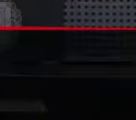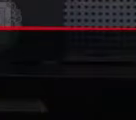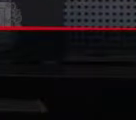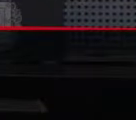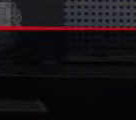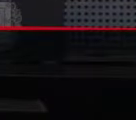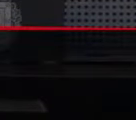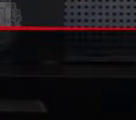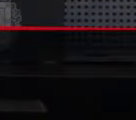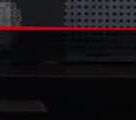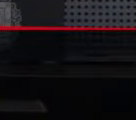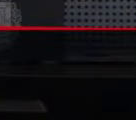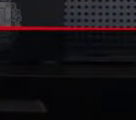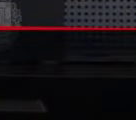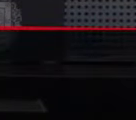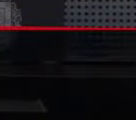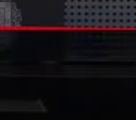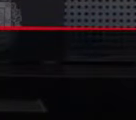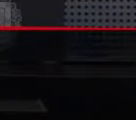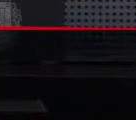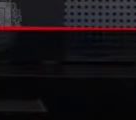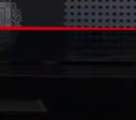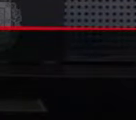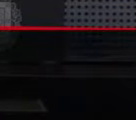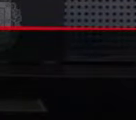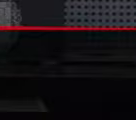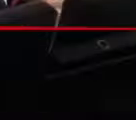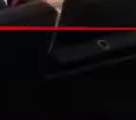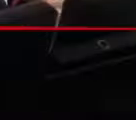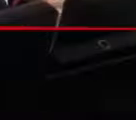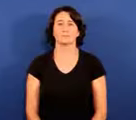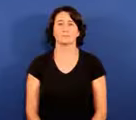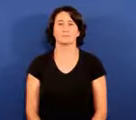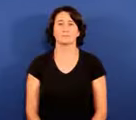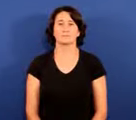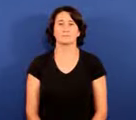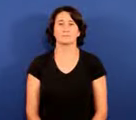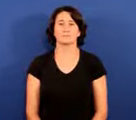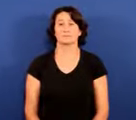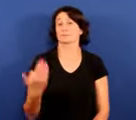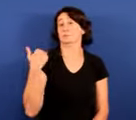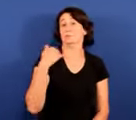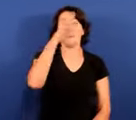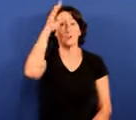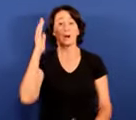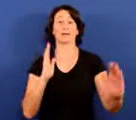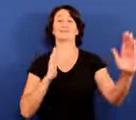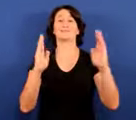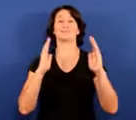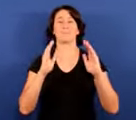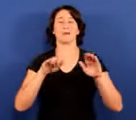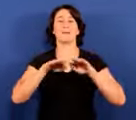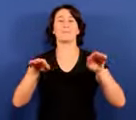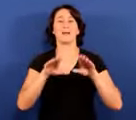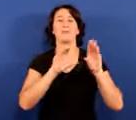El Departamento de Medio Ambiente de la Diputación Foral de Vizcaya cierra la temporada de playas 2012 afianzando la valoración global por parte de